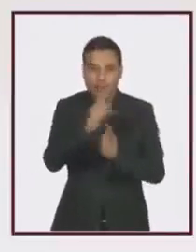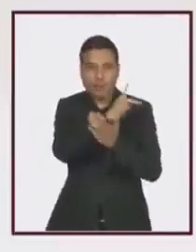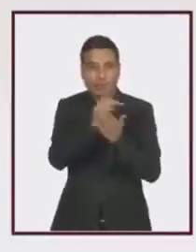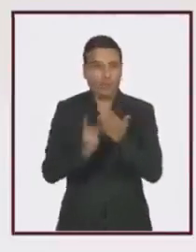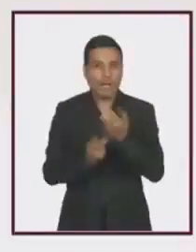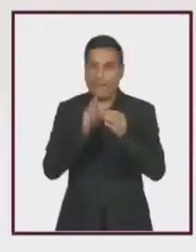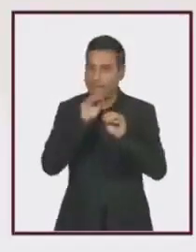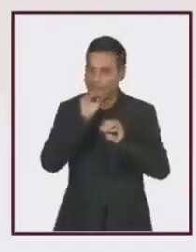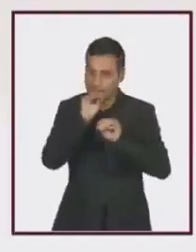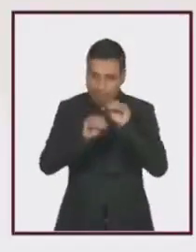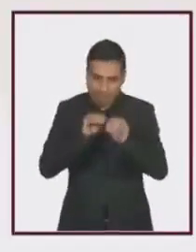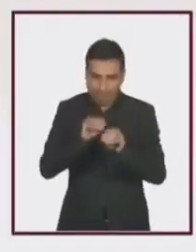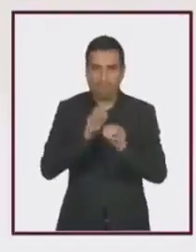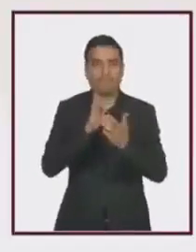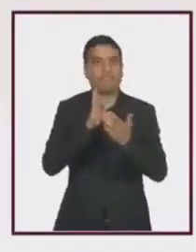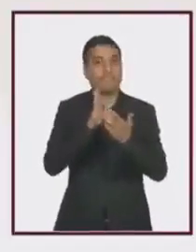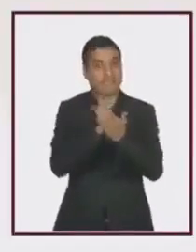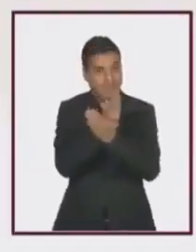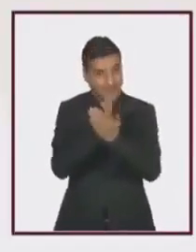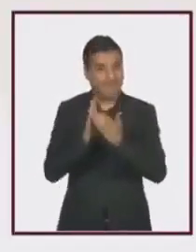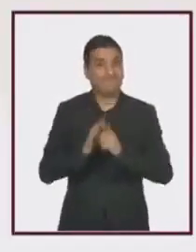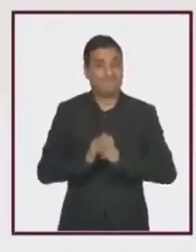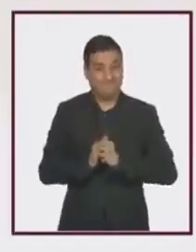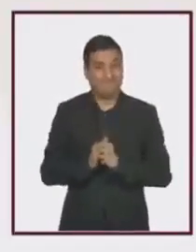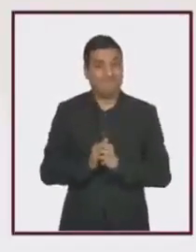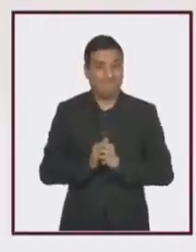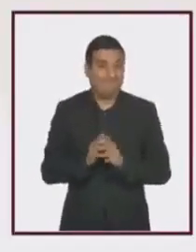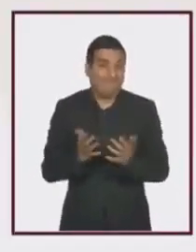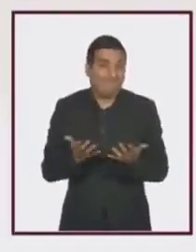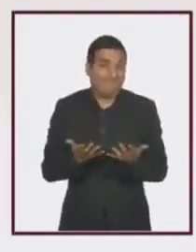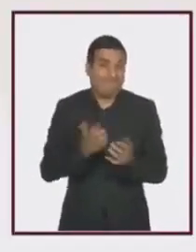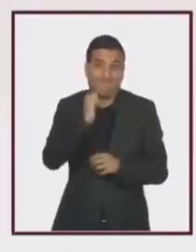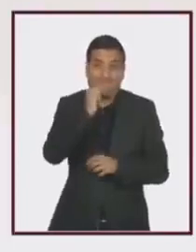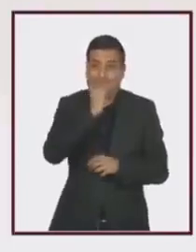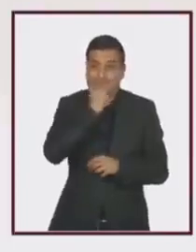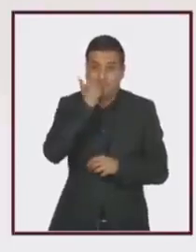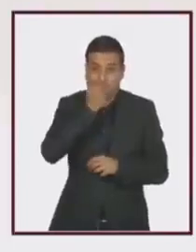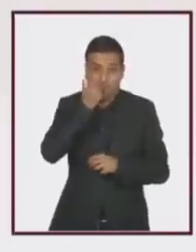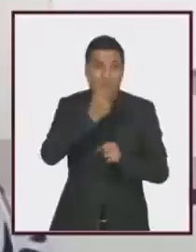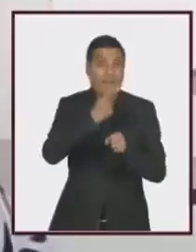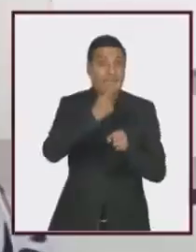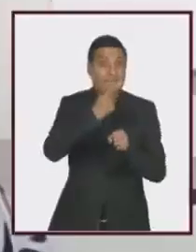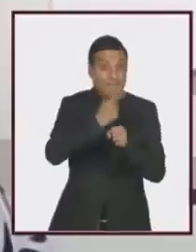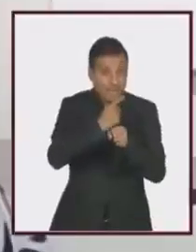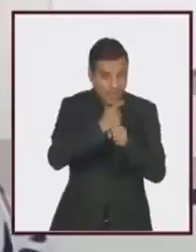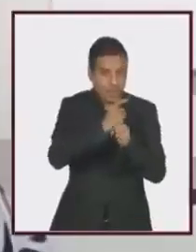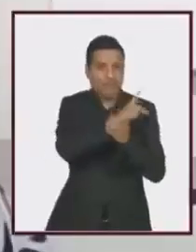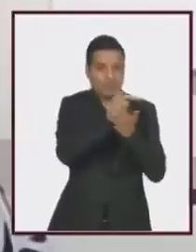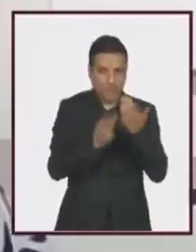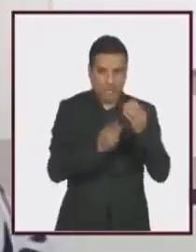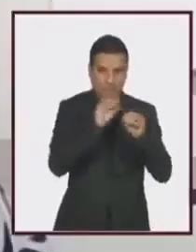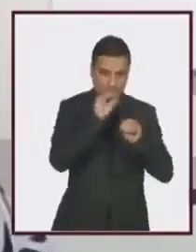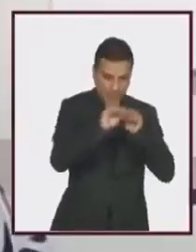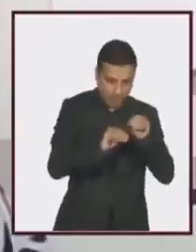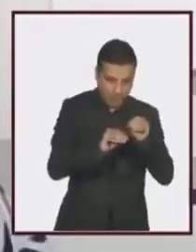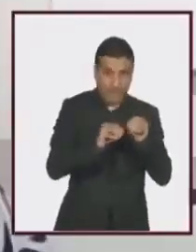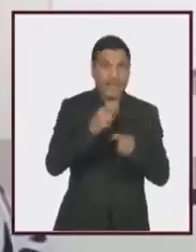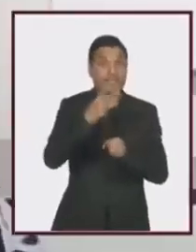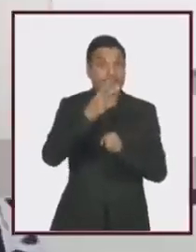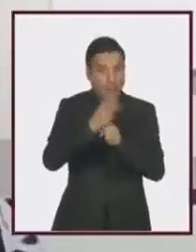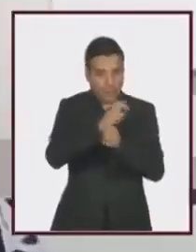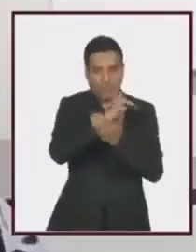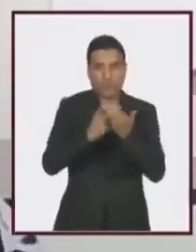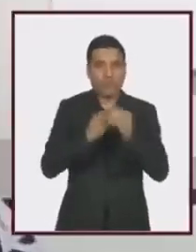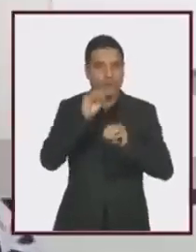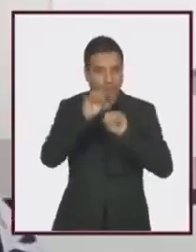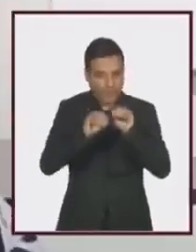grupitos o círculos de alumnos que pertenecen a cada grado, porque